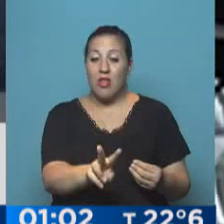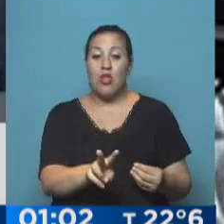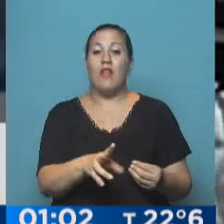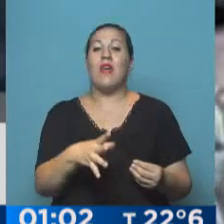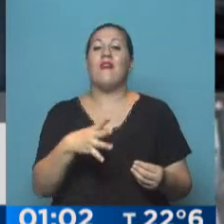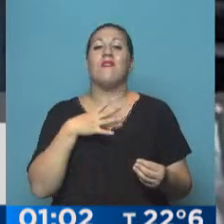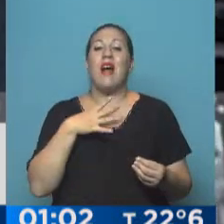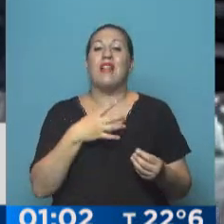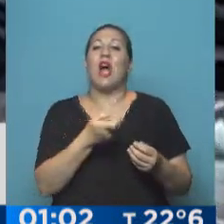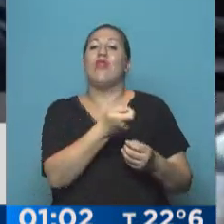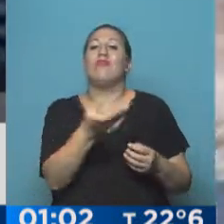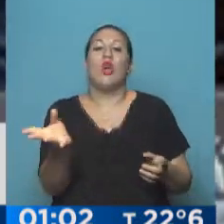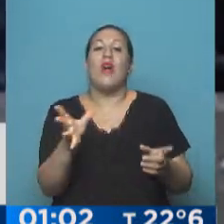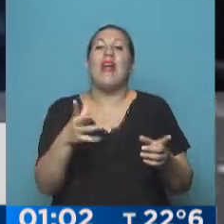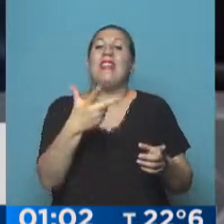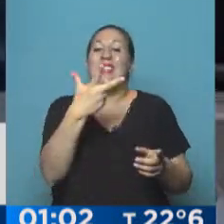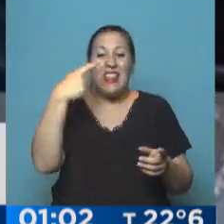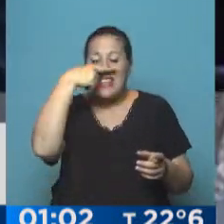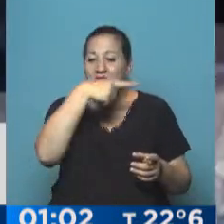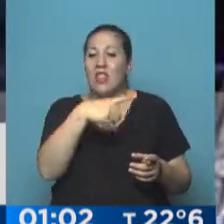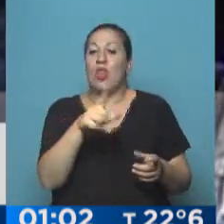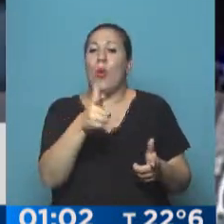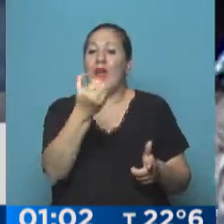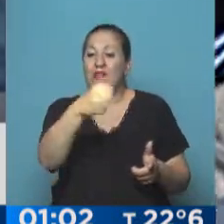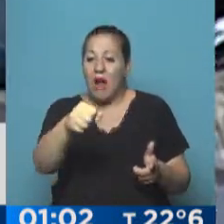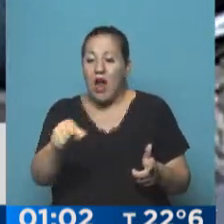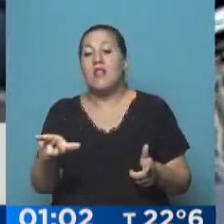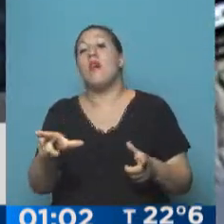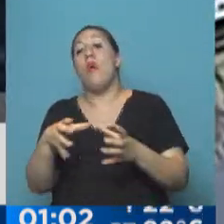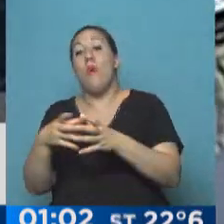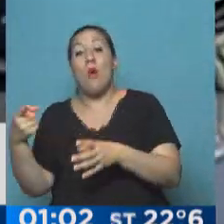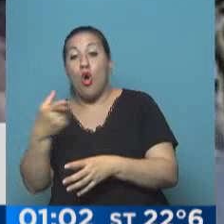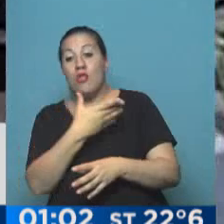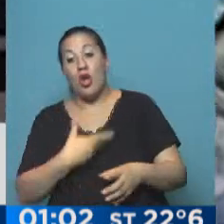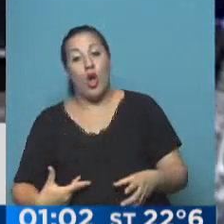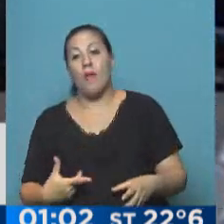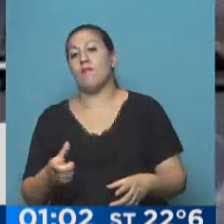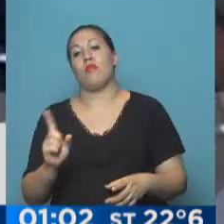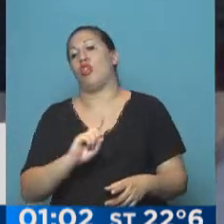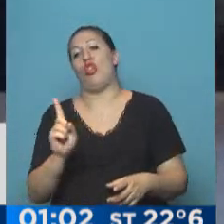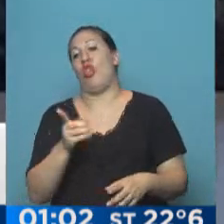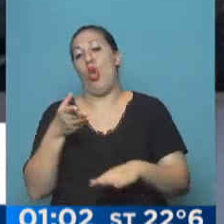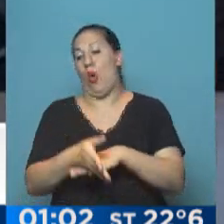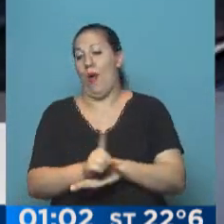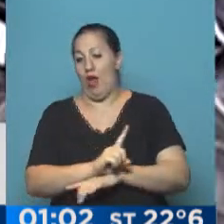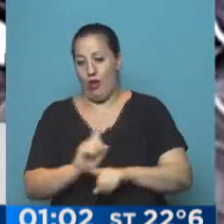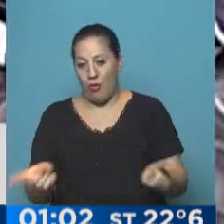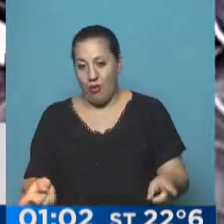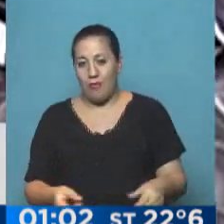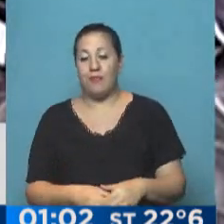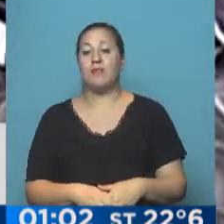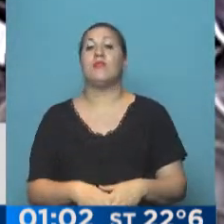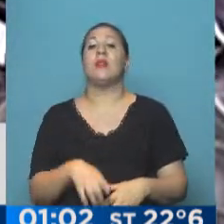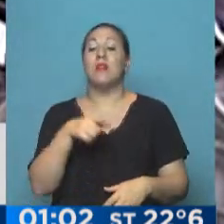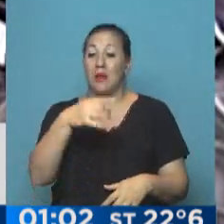logró sentar a 37 legisladores y la oposición decidió no bajar al recinto. La Cámara Alta